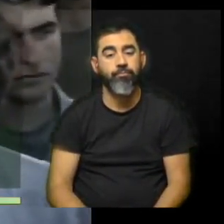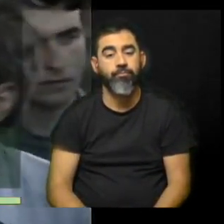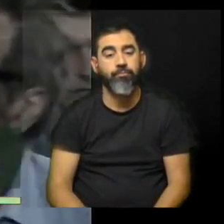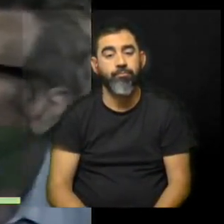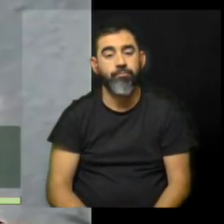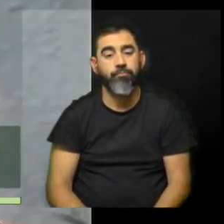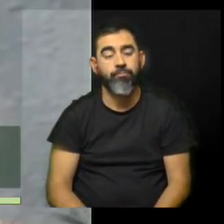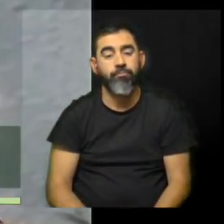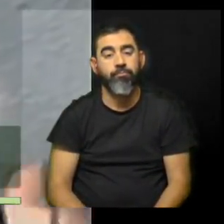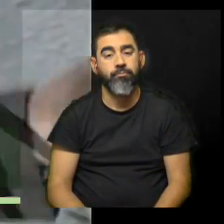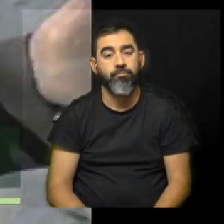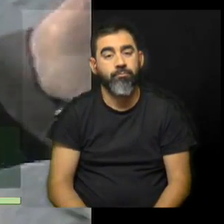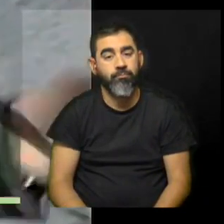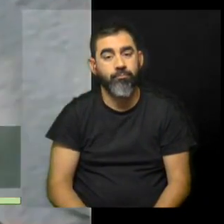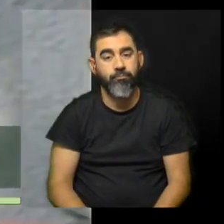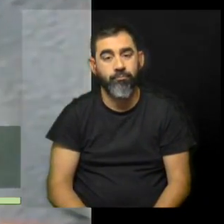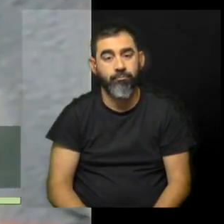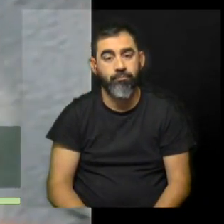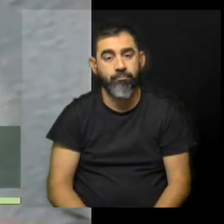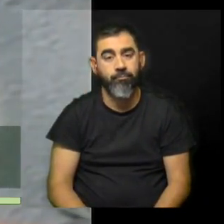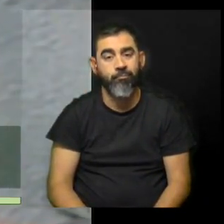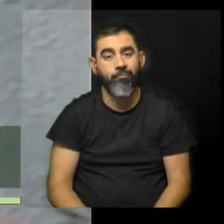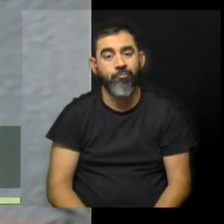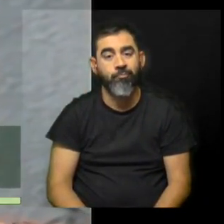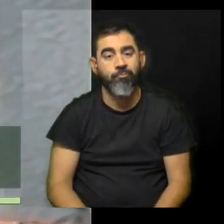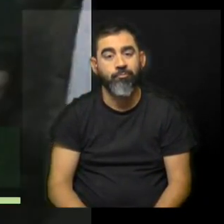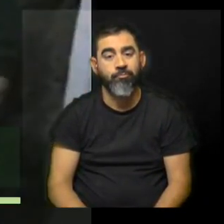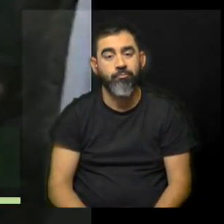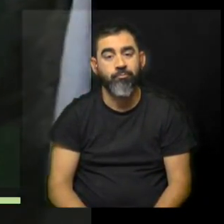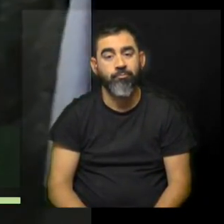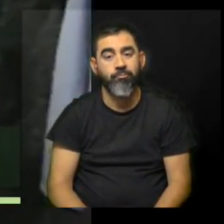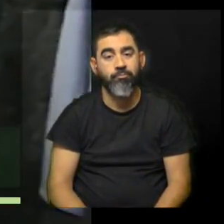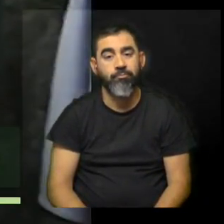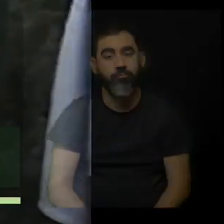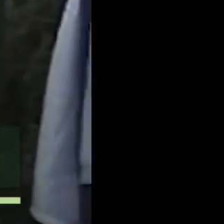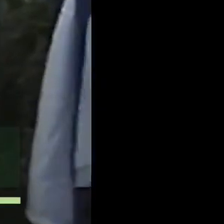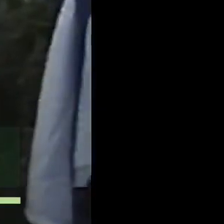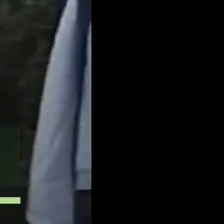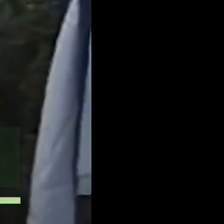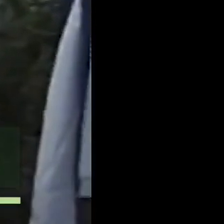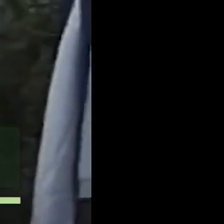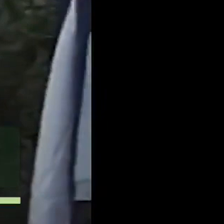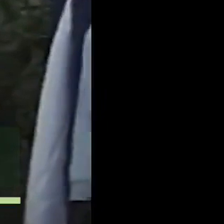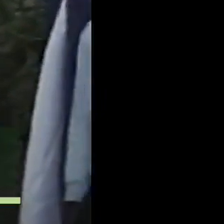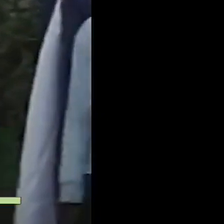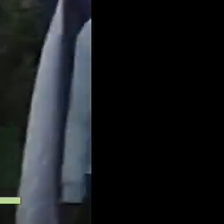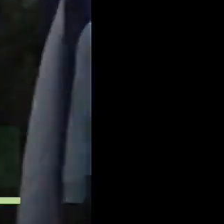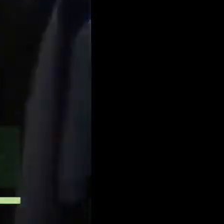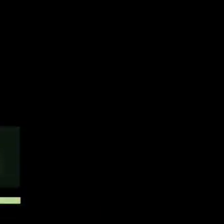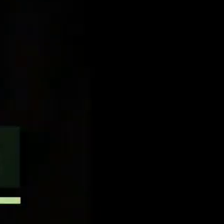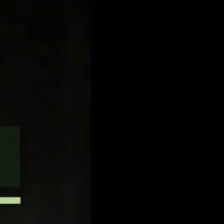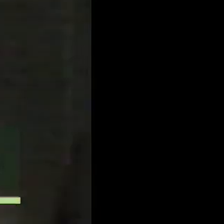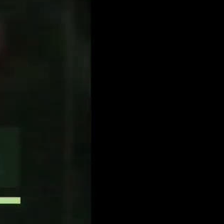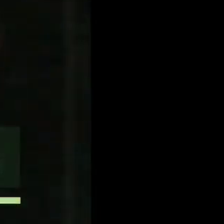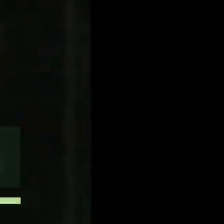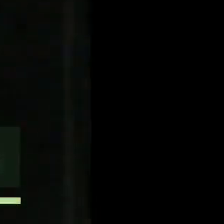un presidente, fue simplemente un cantor popular. Dice mi padre que un solo